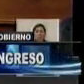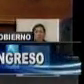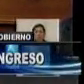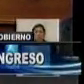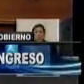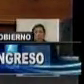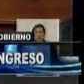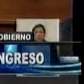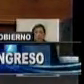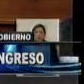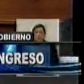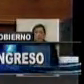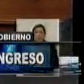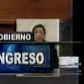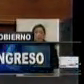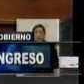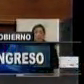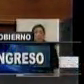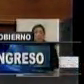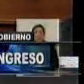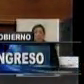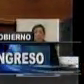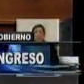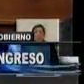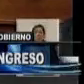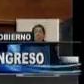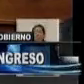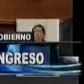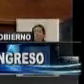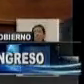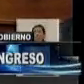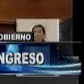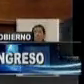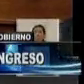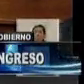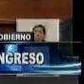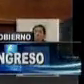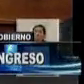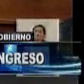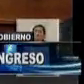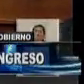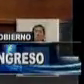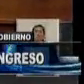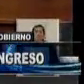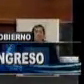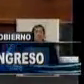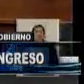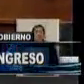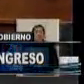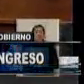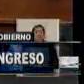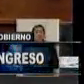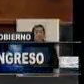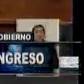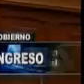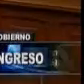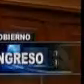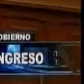180 días y que habrá una lucha frontal contra el narcotráfico. A continuación vamos a escuchar sus